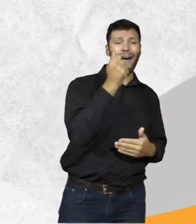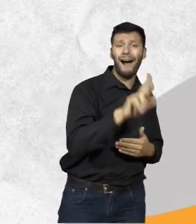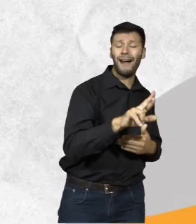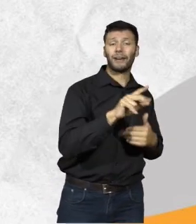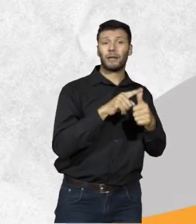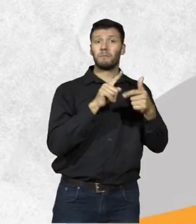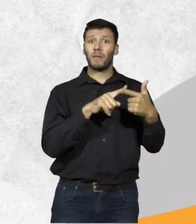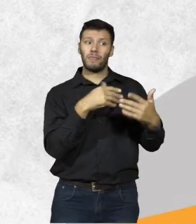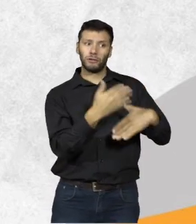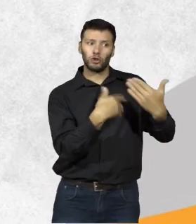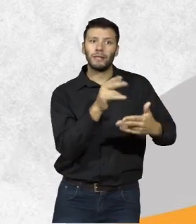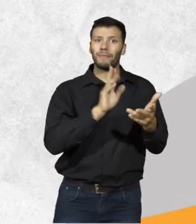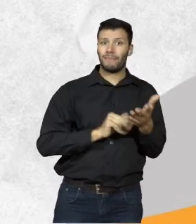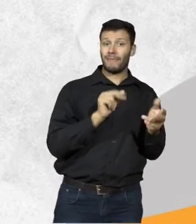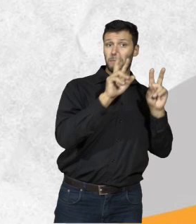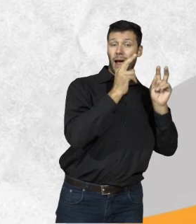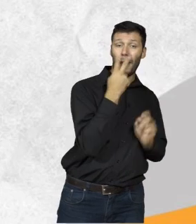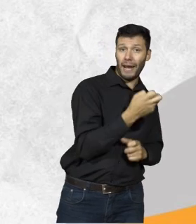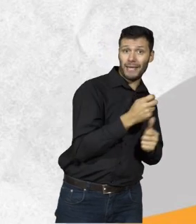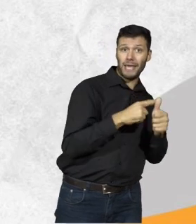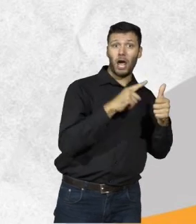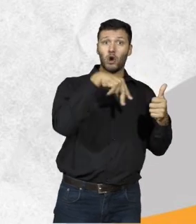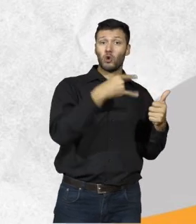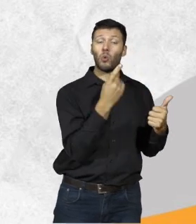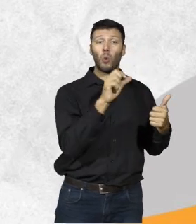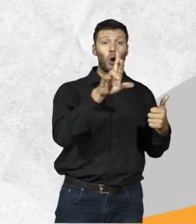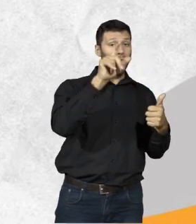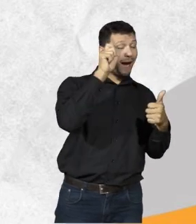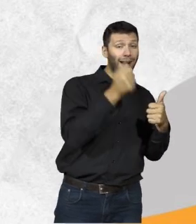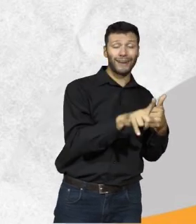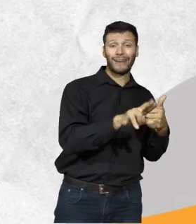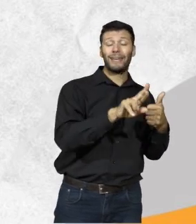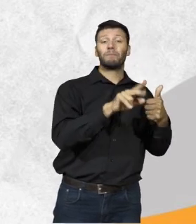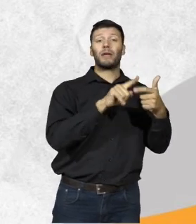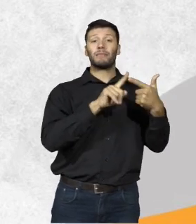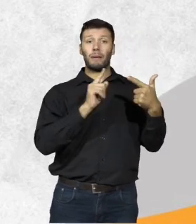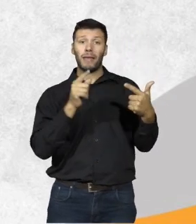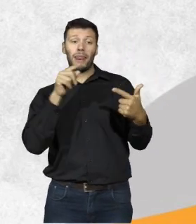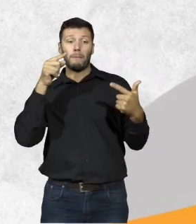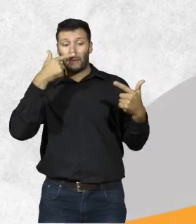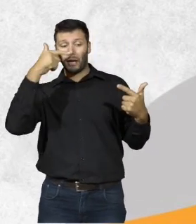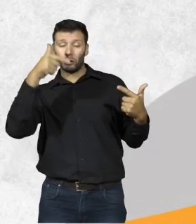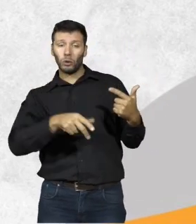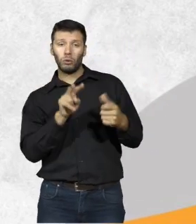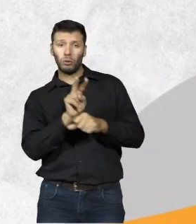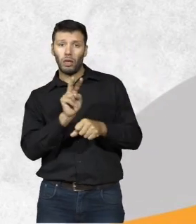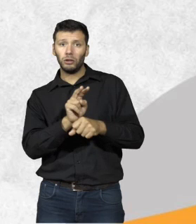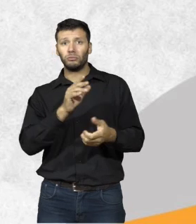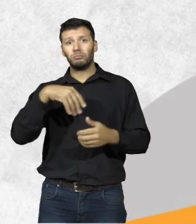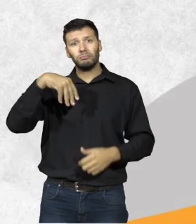el tema de energía nuclear y el tema del cuidado del petróleo, fundamentalmente en todo lo que era derrames